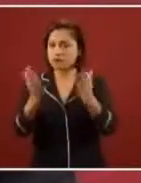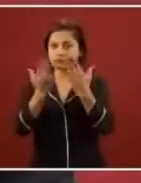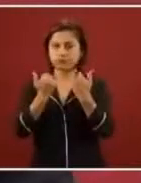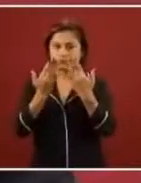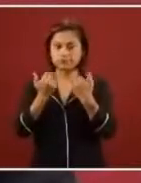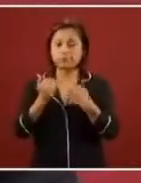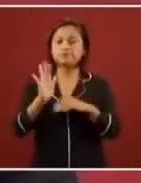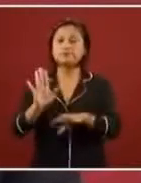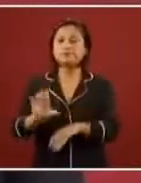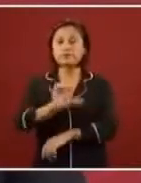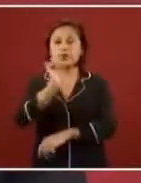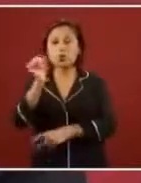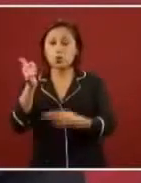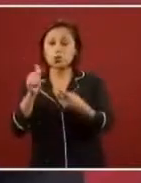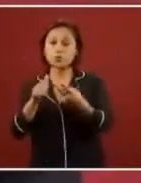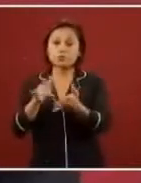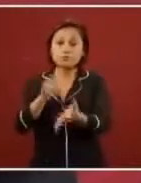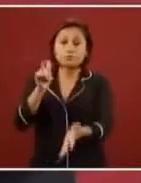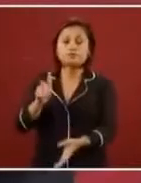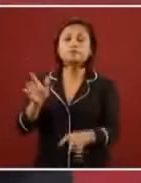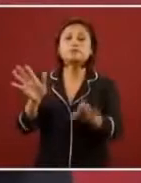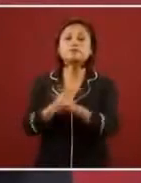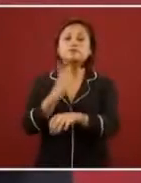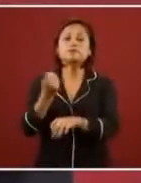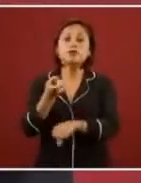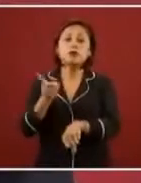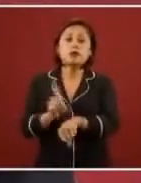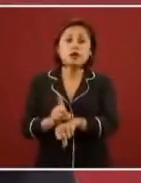hecho de que estamos trabajando todos los días.